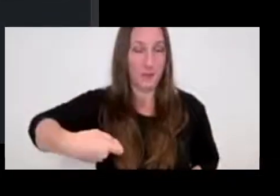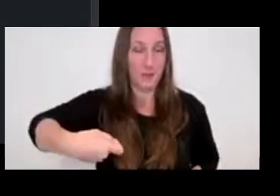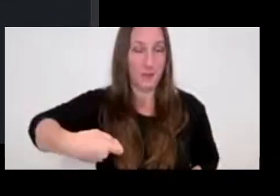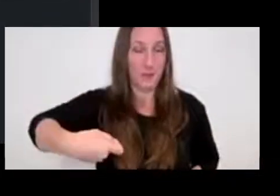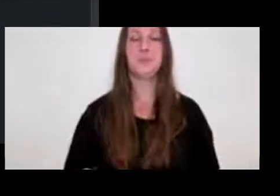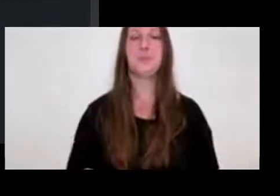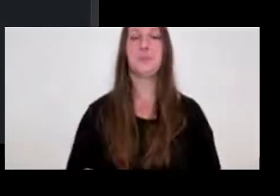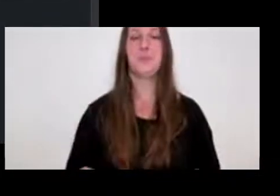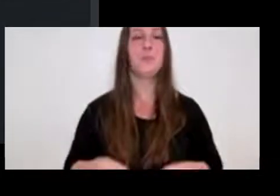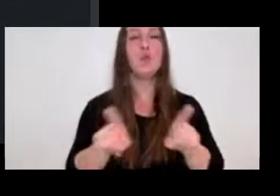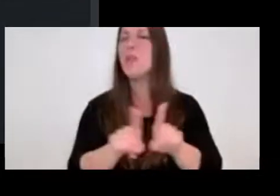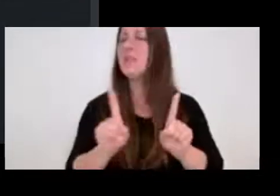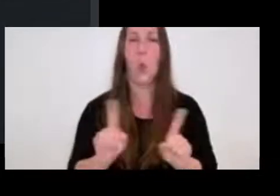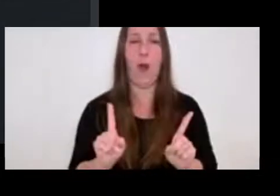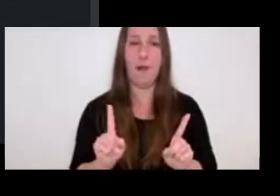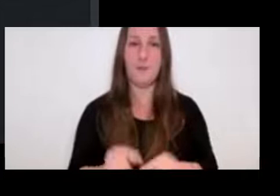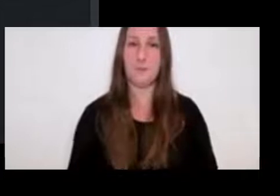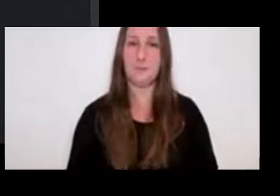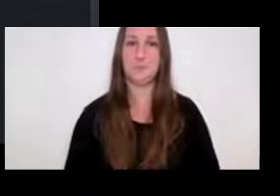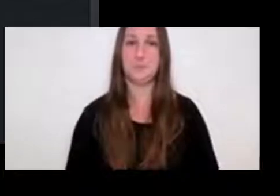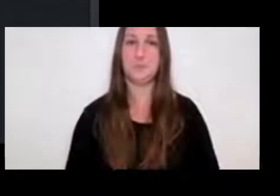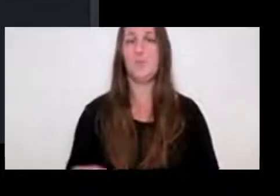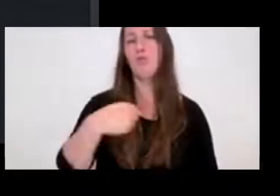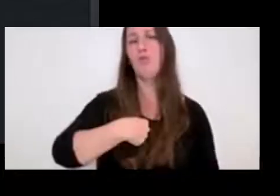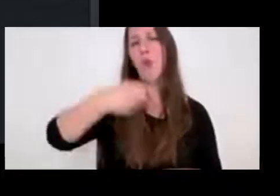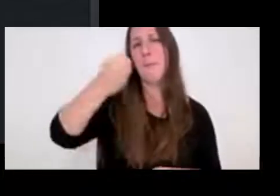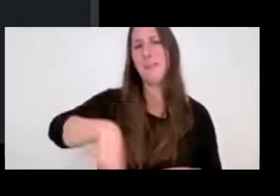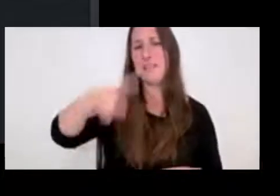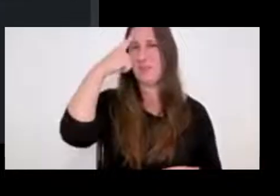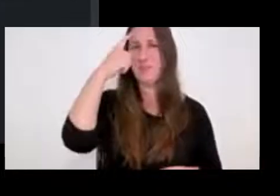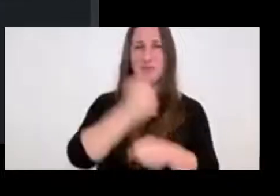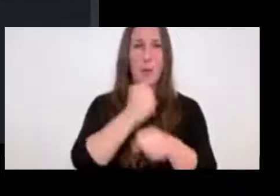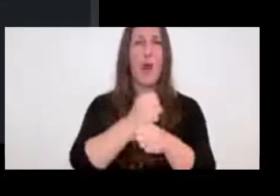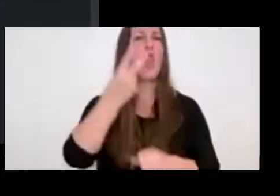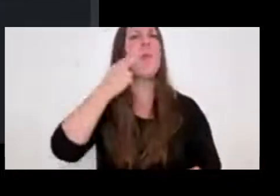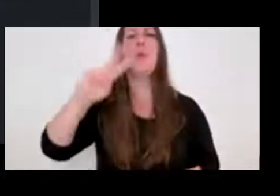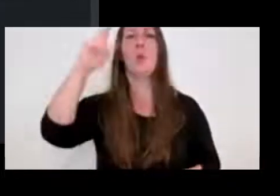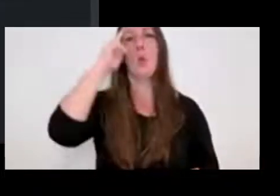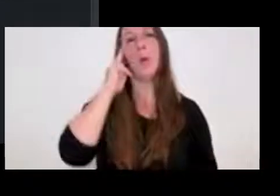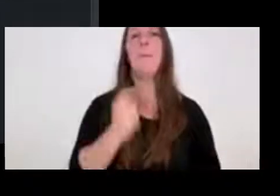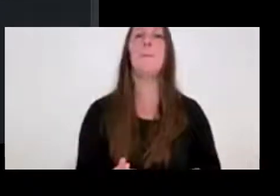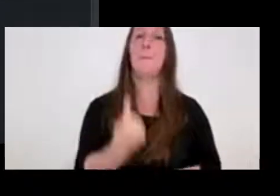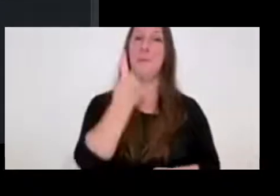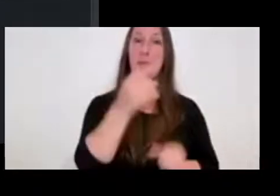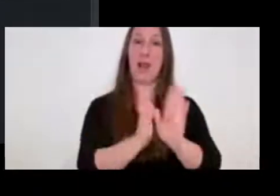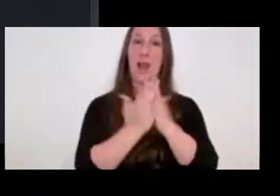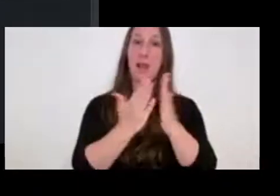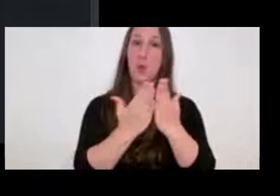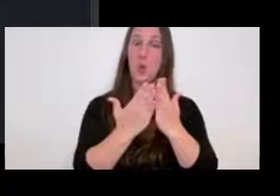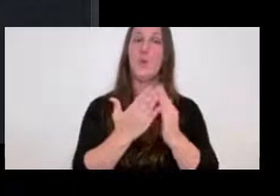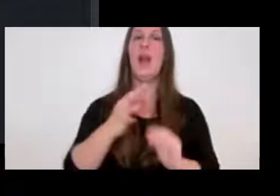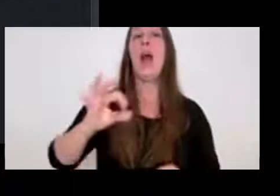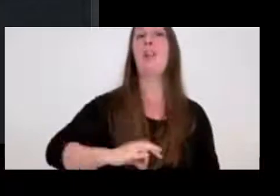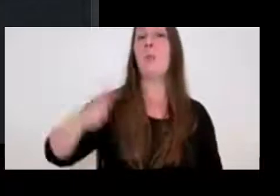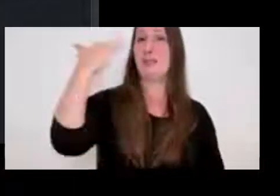no es lo mismo, digamos, ¿no es cierto? Esto yo empecé a trabajarlo en el 2009, cuando saqué mi primer libro. El año pasado estuve en